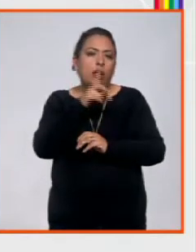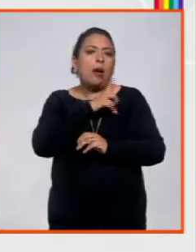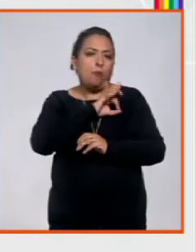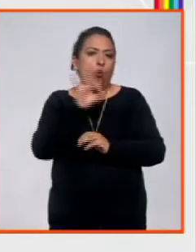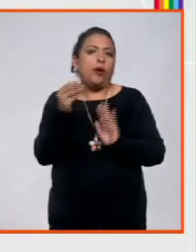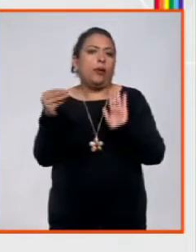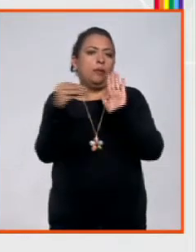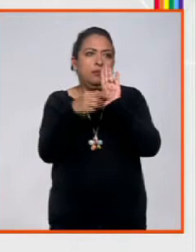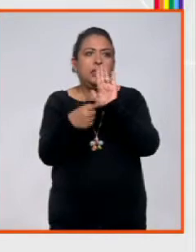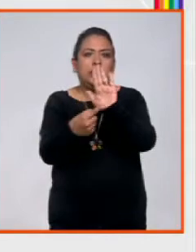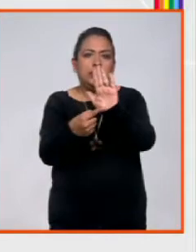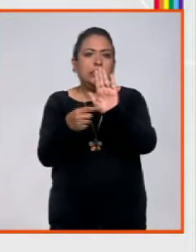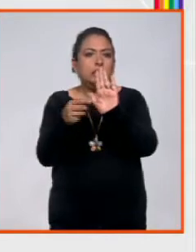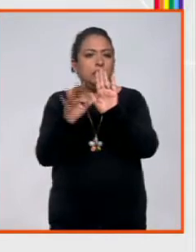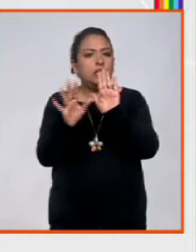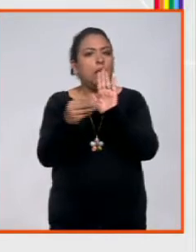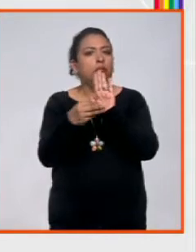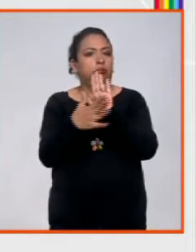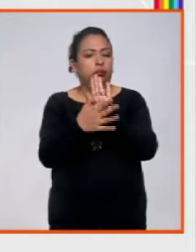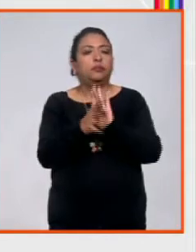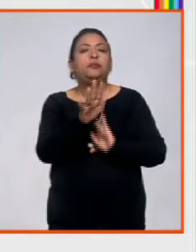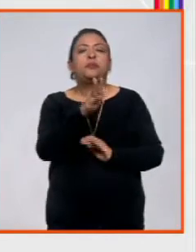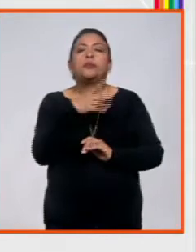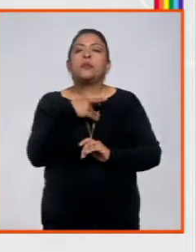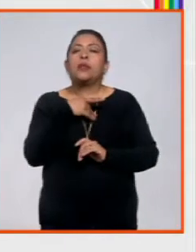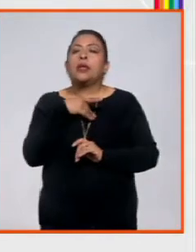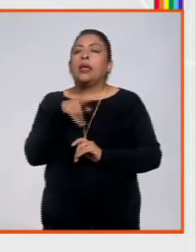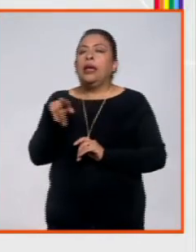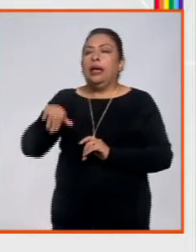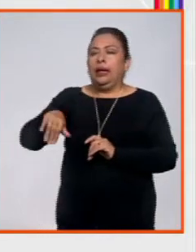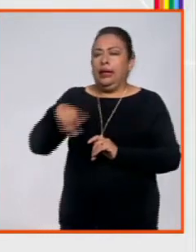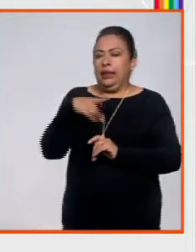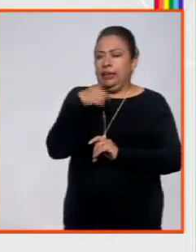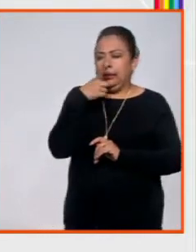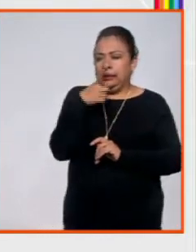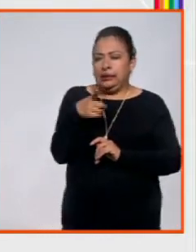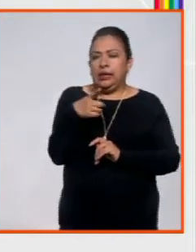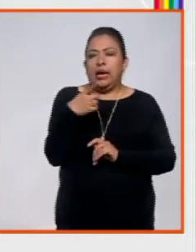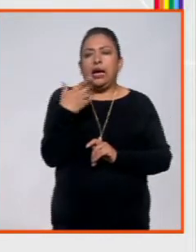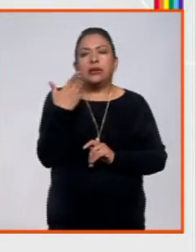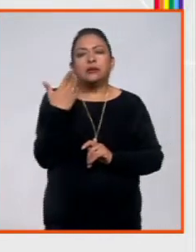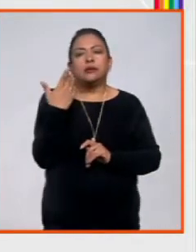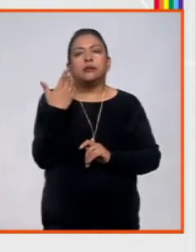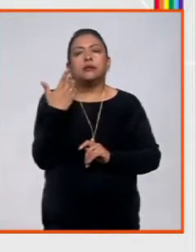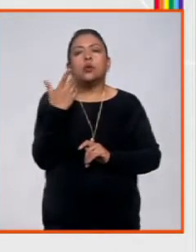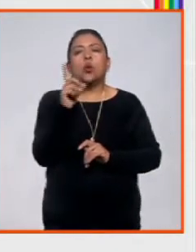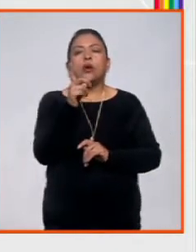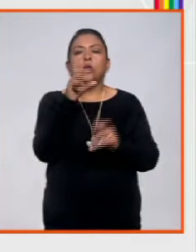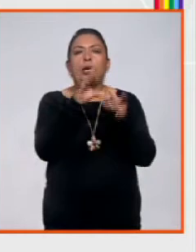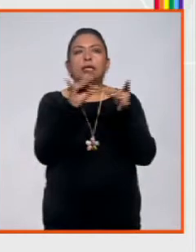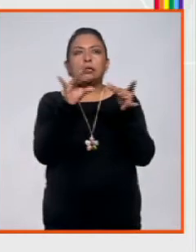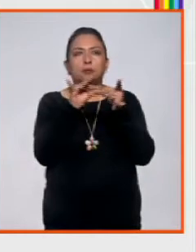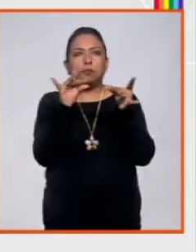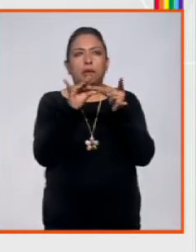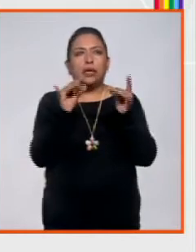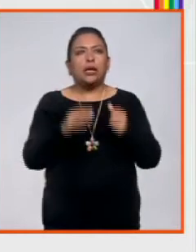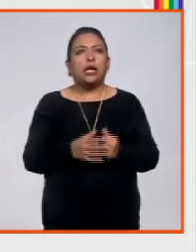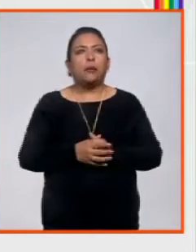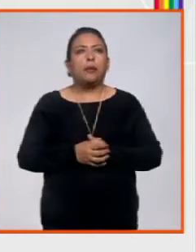presente también administrativamente con relación a lo que habíamos platicado hace unos días cuando se dio a conocer